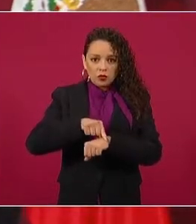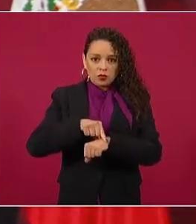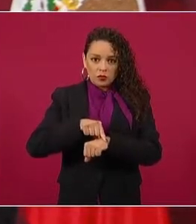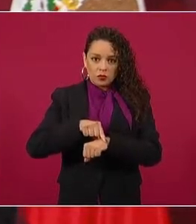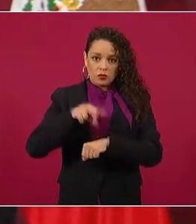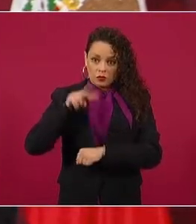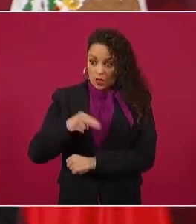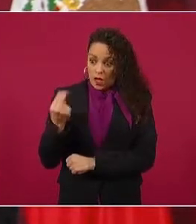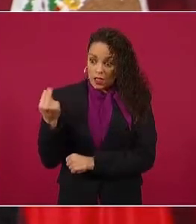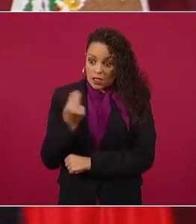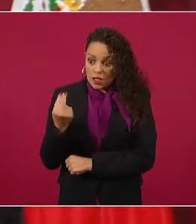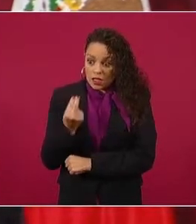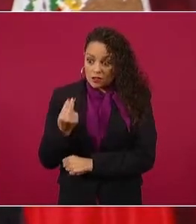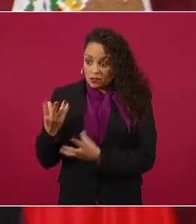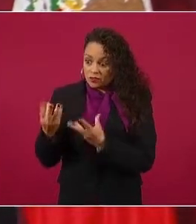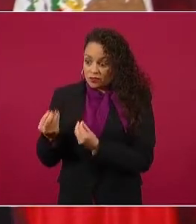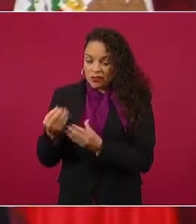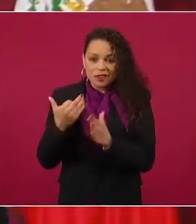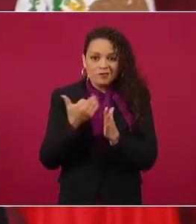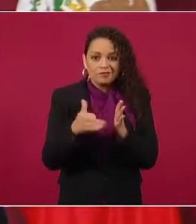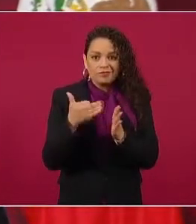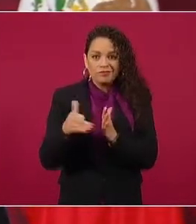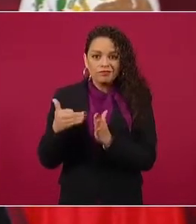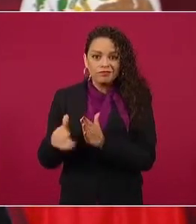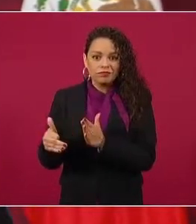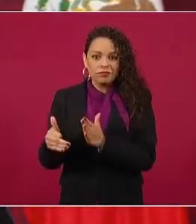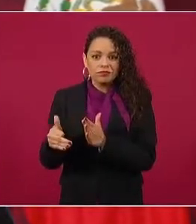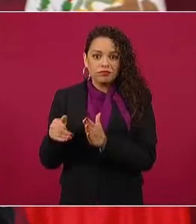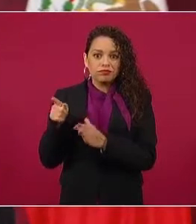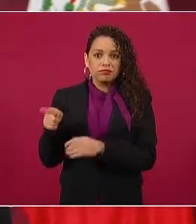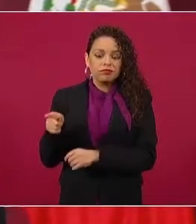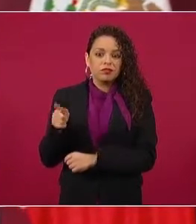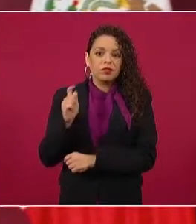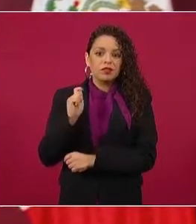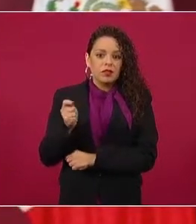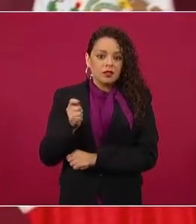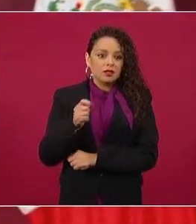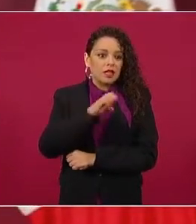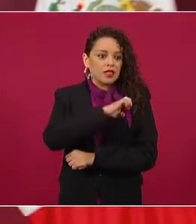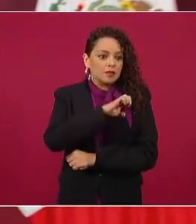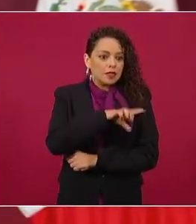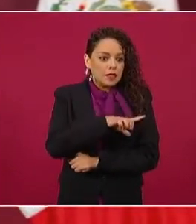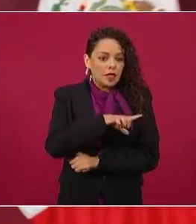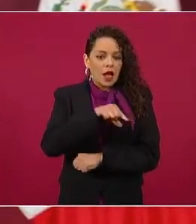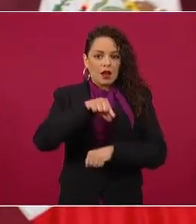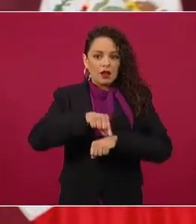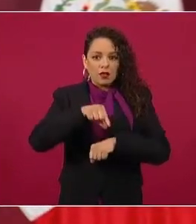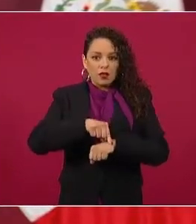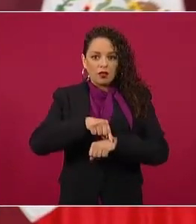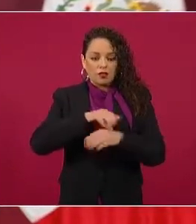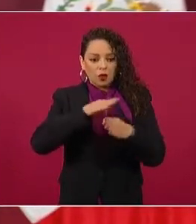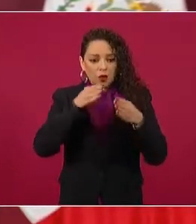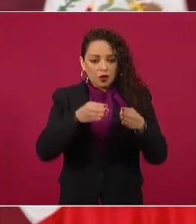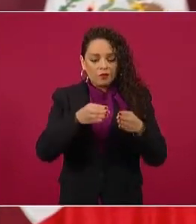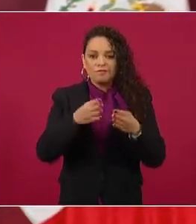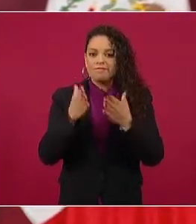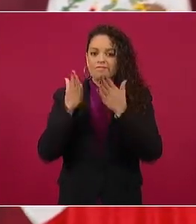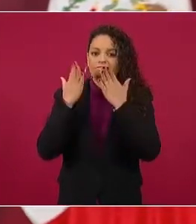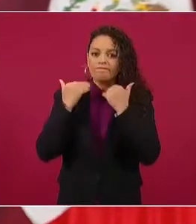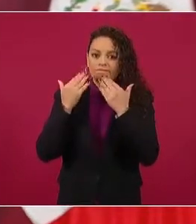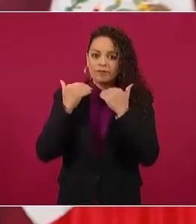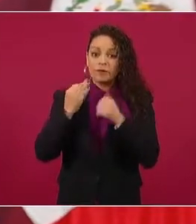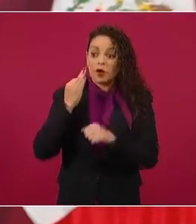requieren, ni los especialistas. Y ahora que estamos levantando el sistema de